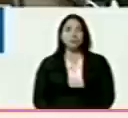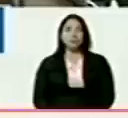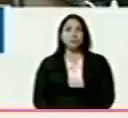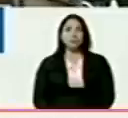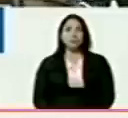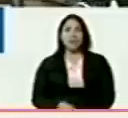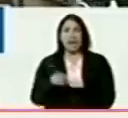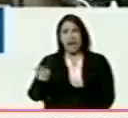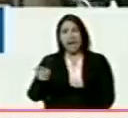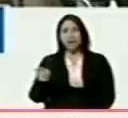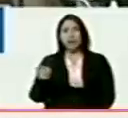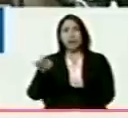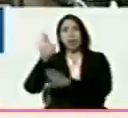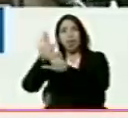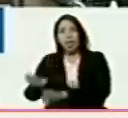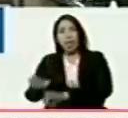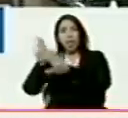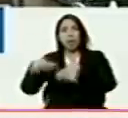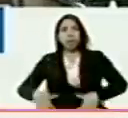del capitalismo.